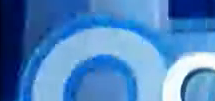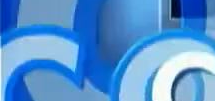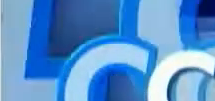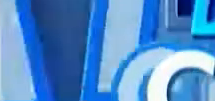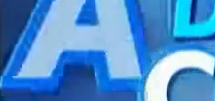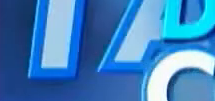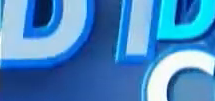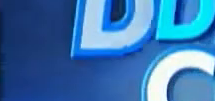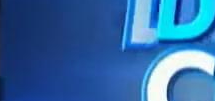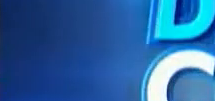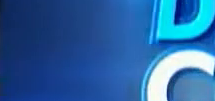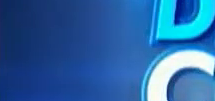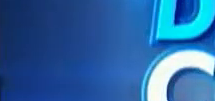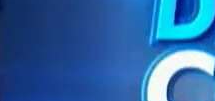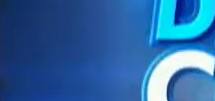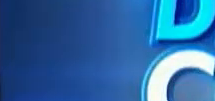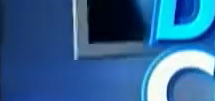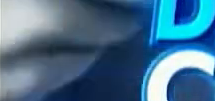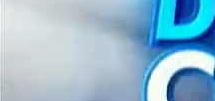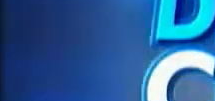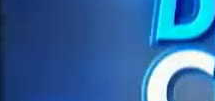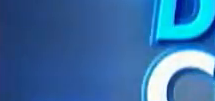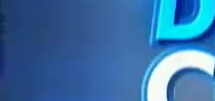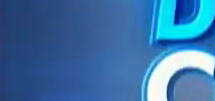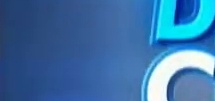Diálogo con la comunidad.